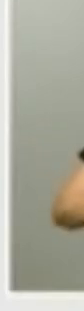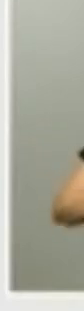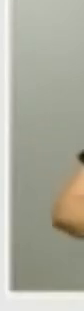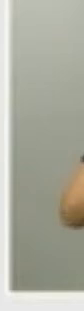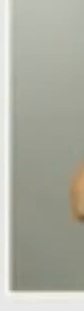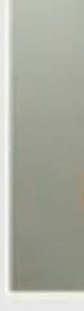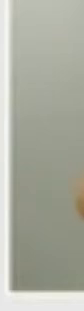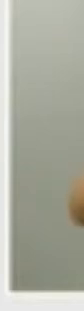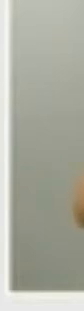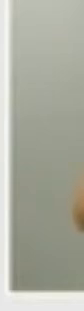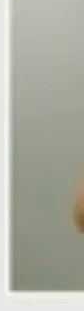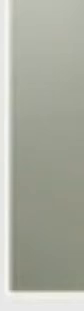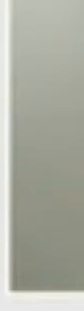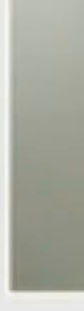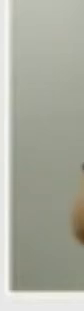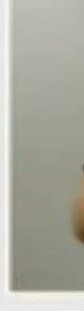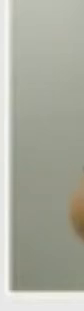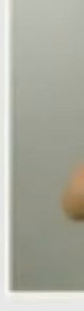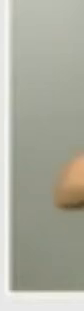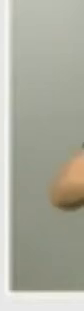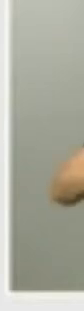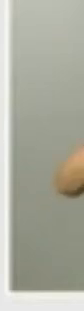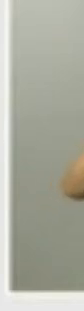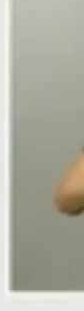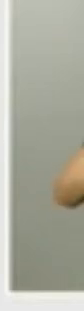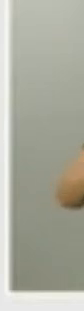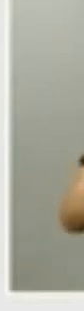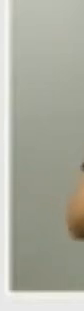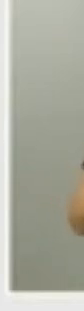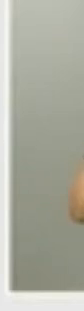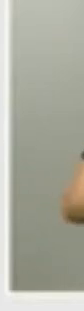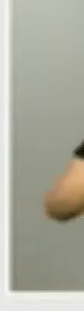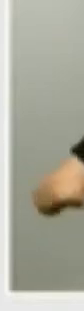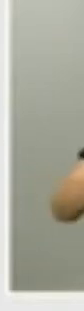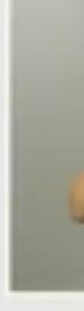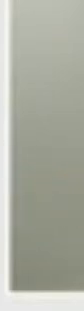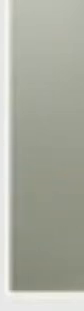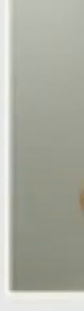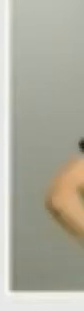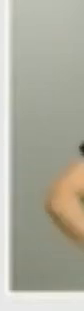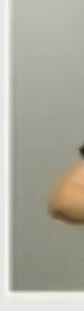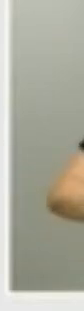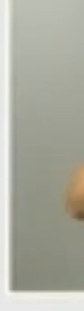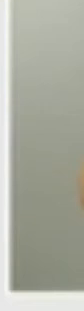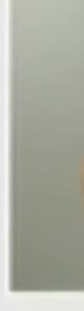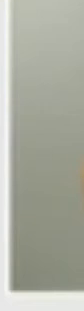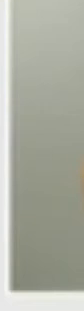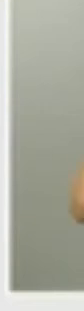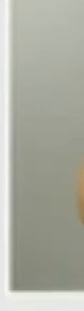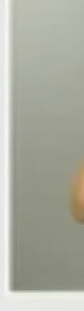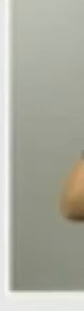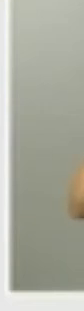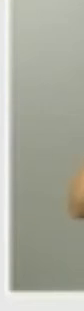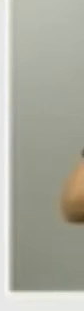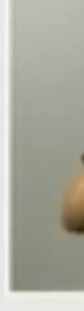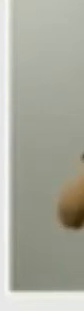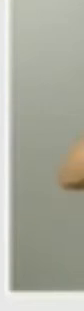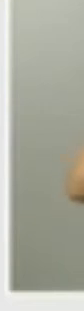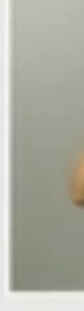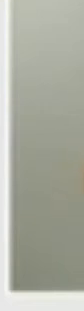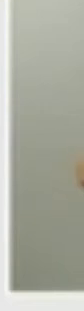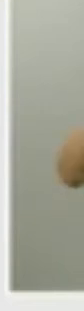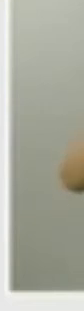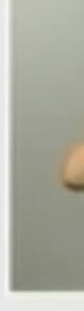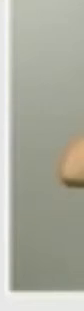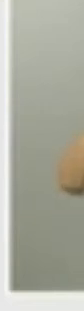una de esas tipologías de hogares, exactamente el promedio de renta que tienen y cómo se les va a complementar. La barra azul es lo que se les va a complementar para